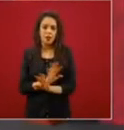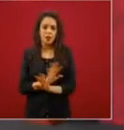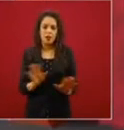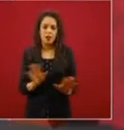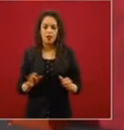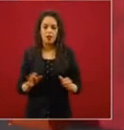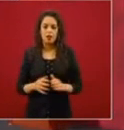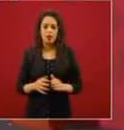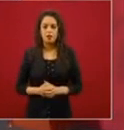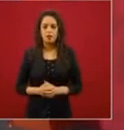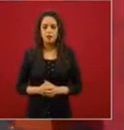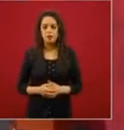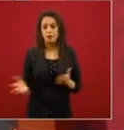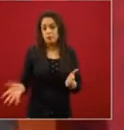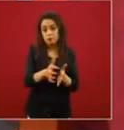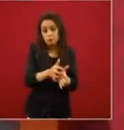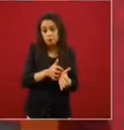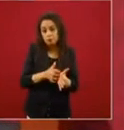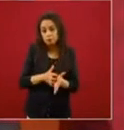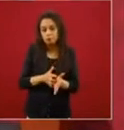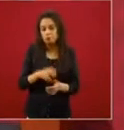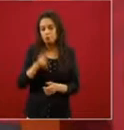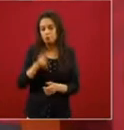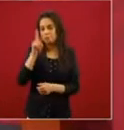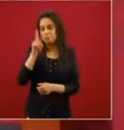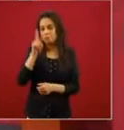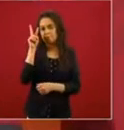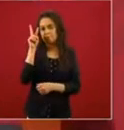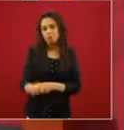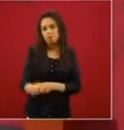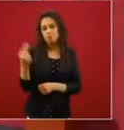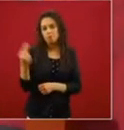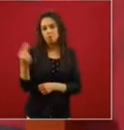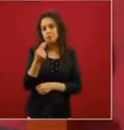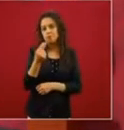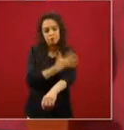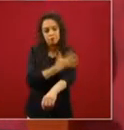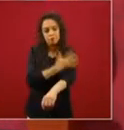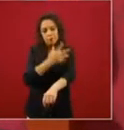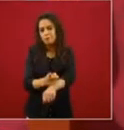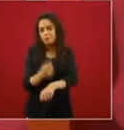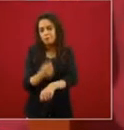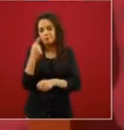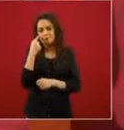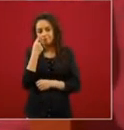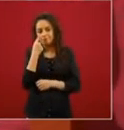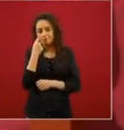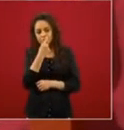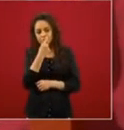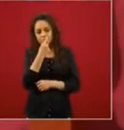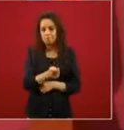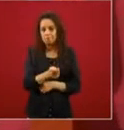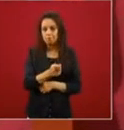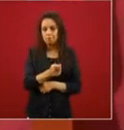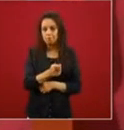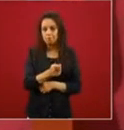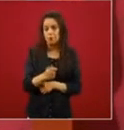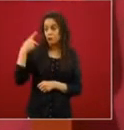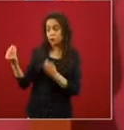la austeridad es un asunto de principios, no administrativo, o no solo un asunto